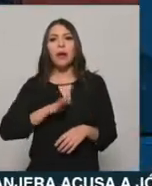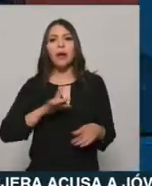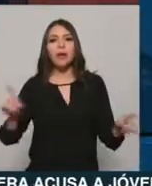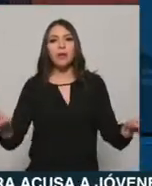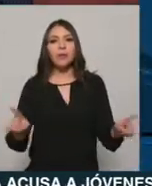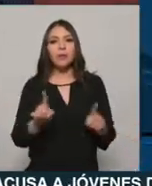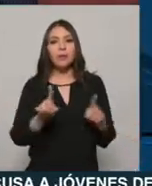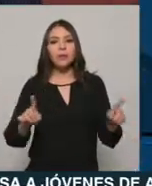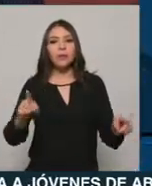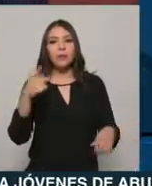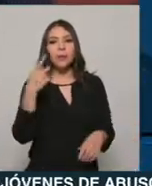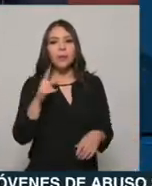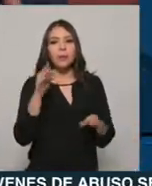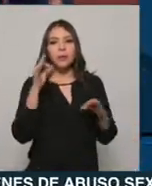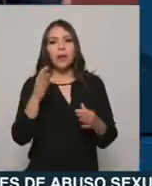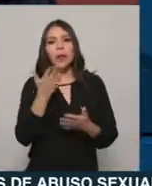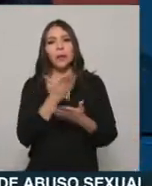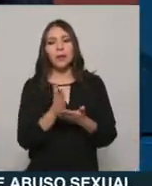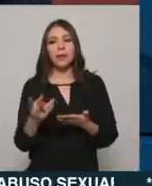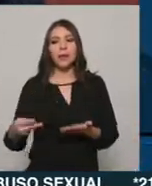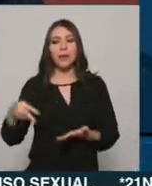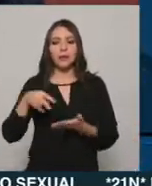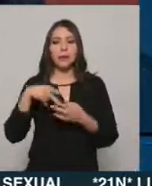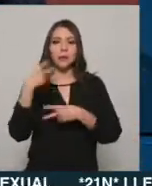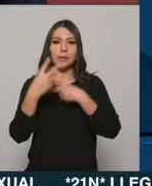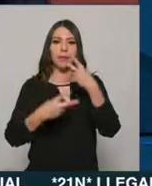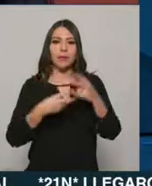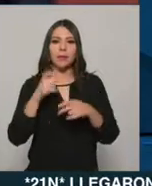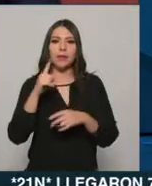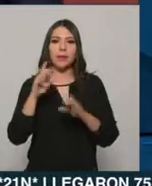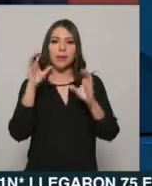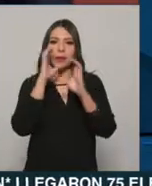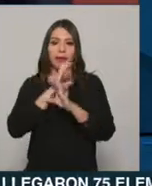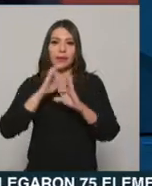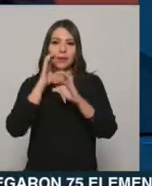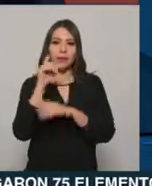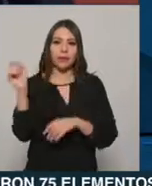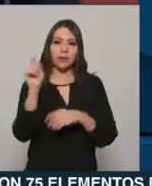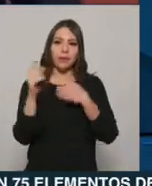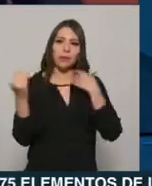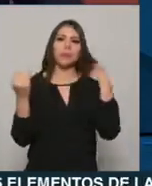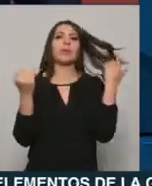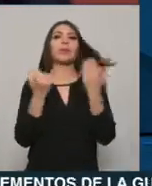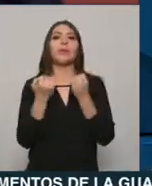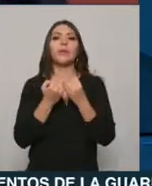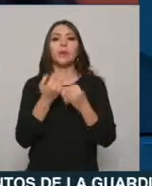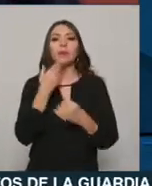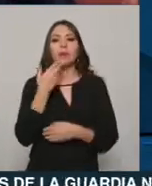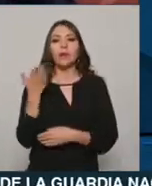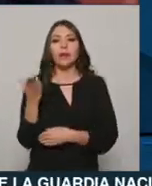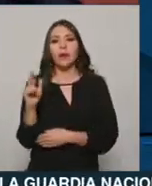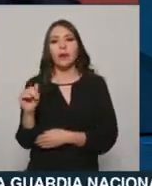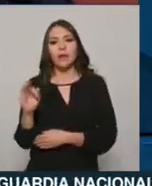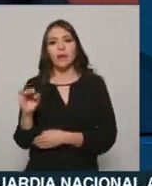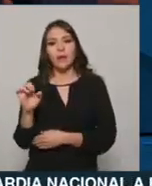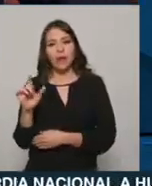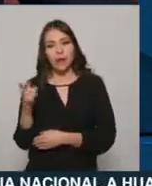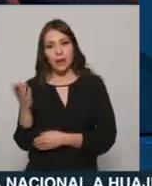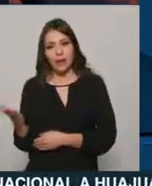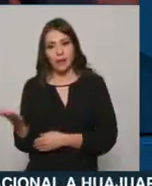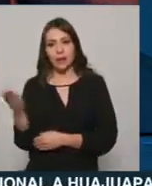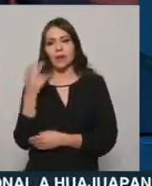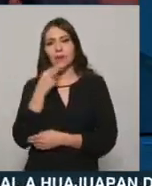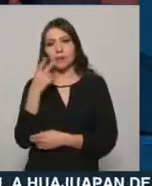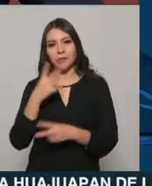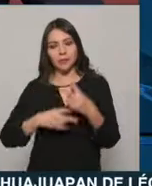típicas, pero además en el escenario pues tendremos la generosidad de una lluvia de estrellas, como el maestro Rafael Jorge Negrete, que